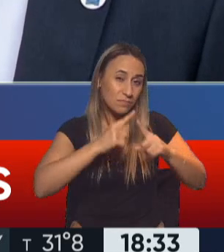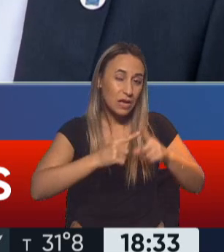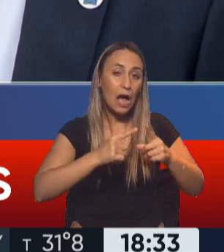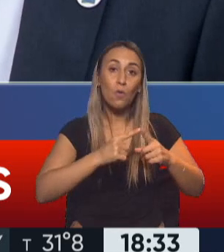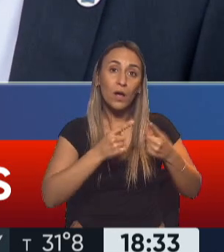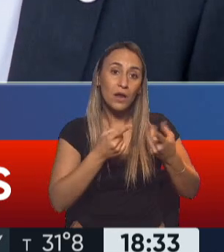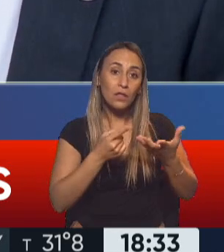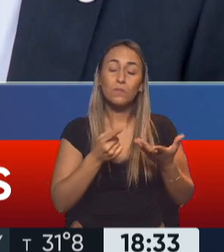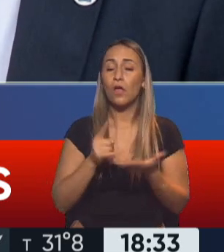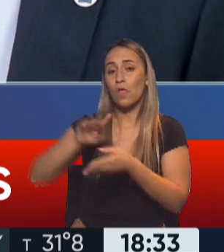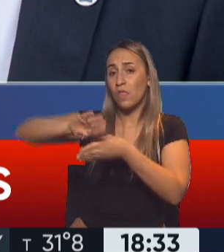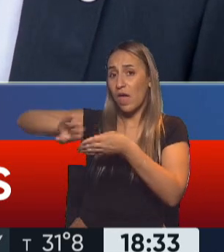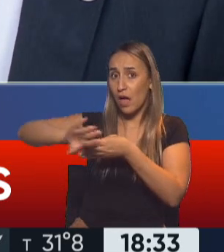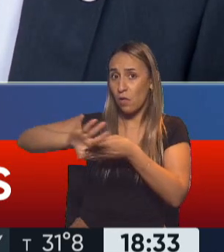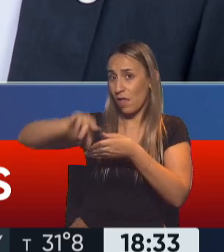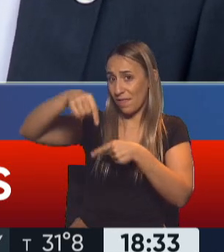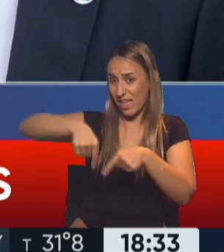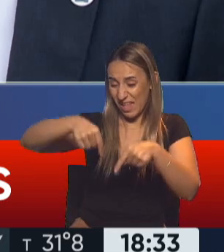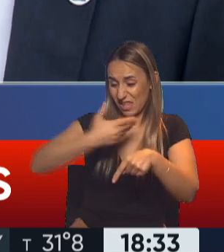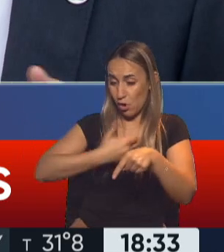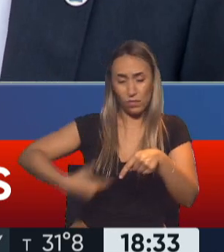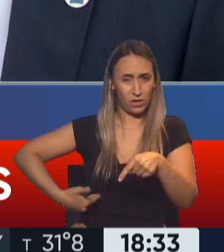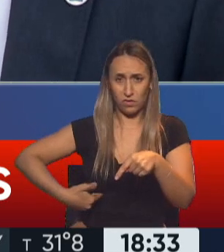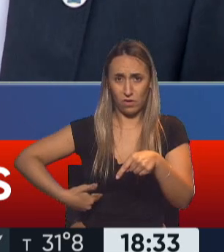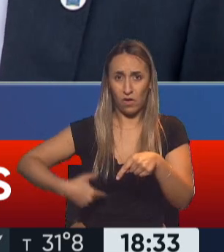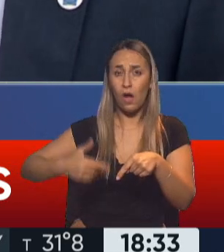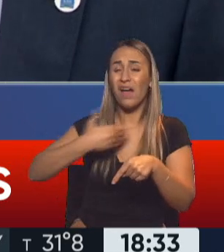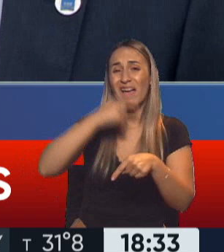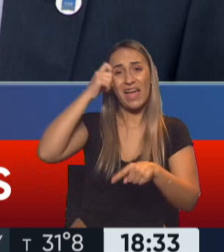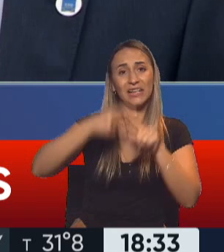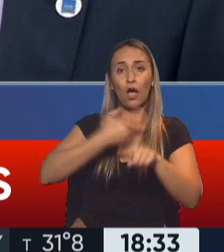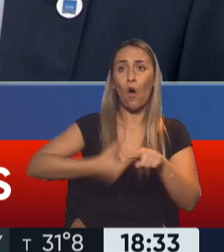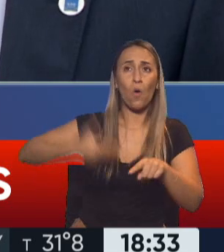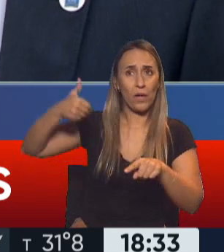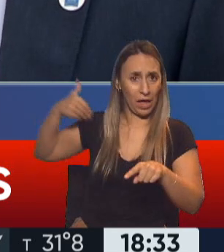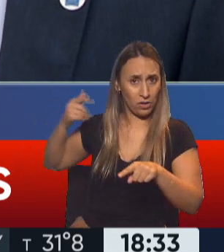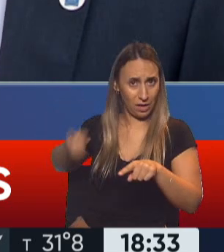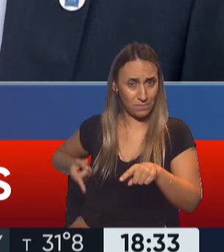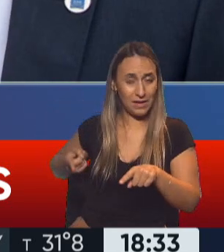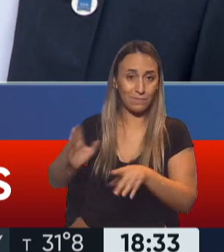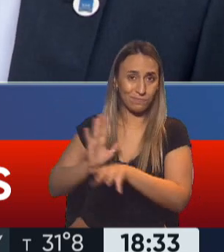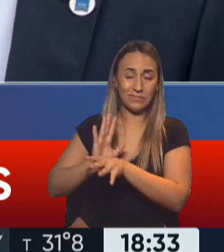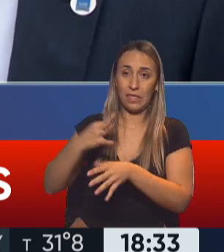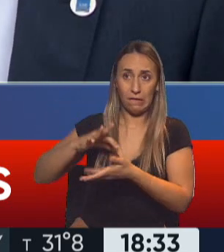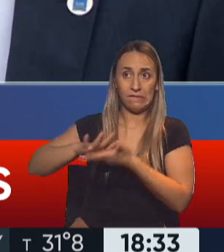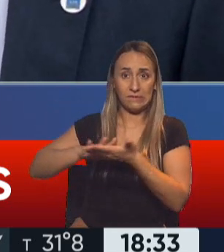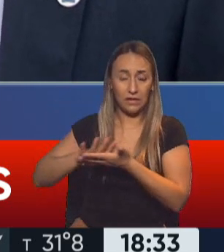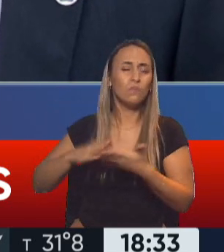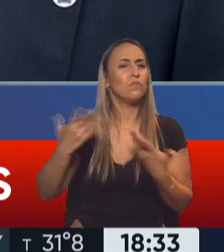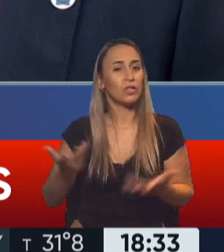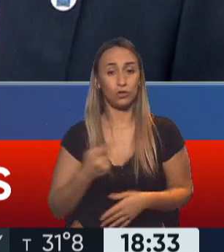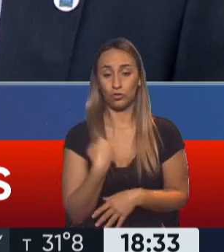gobierno, sino viene arrastrando varios gobiernos atrás. Bueno, me parece que es indispensable desde ese punto de vista tener una actitud